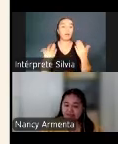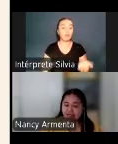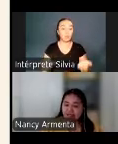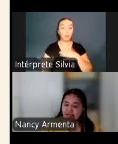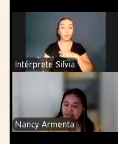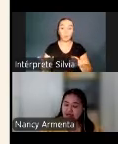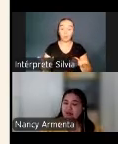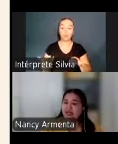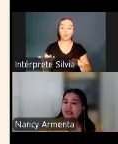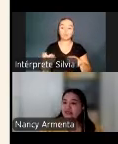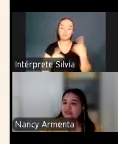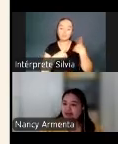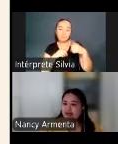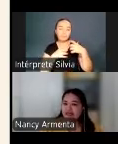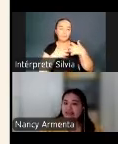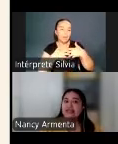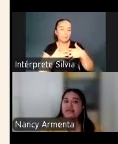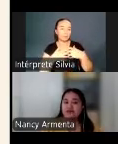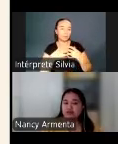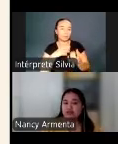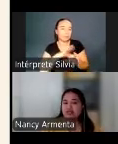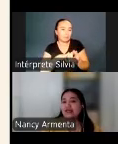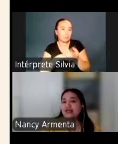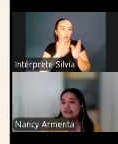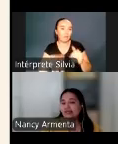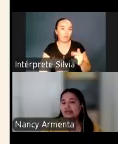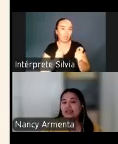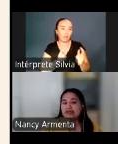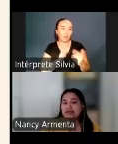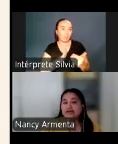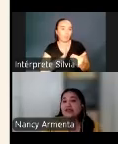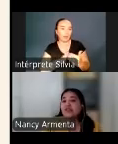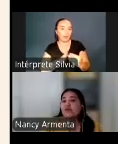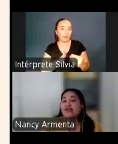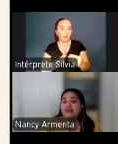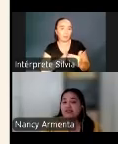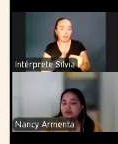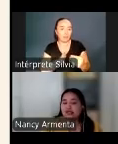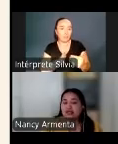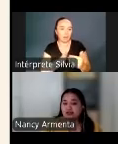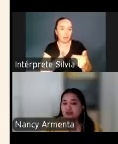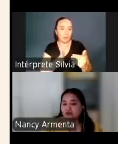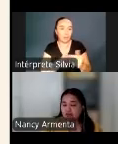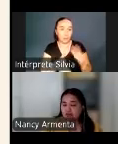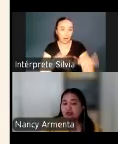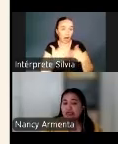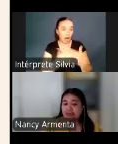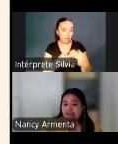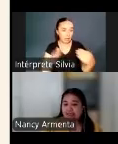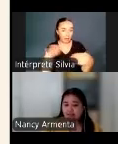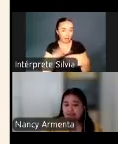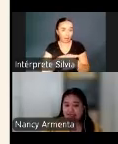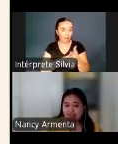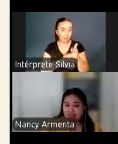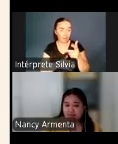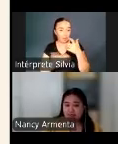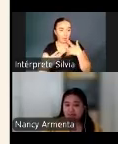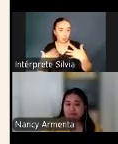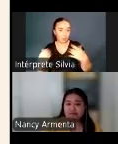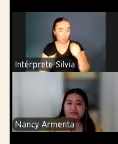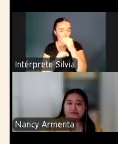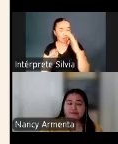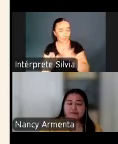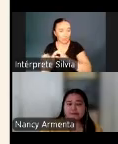que empiecen a generar pequeñas barreras que dificulten este efectivo ejercicio del derecho a su salud y a recibir